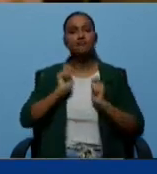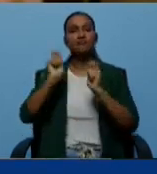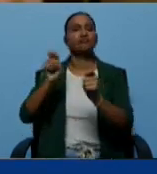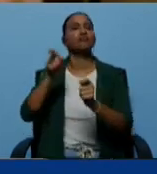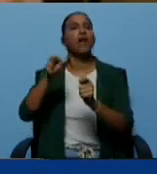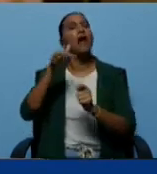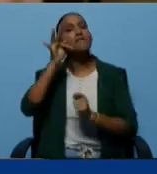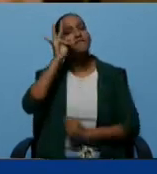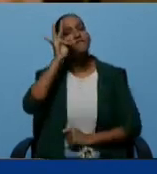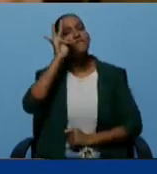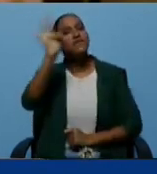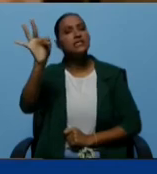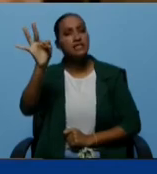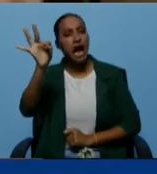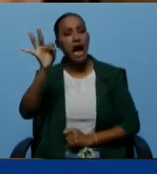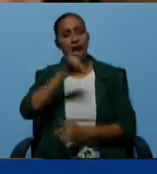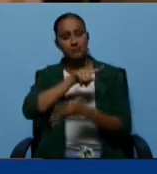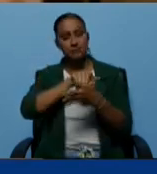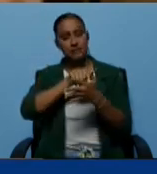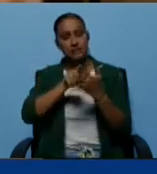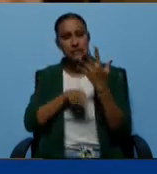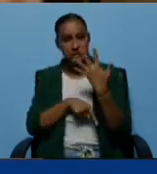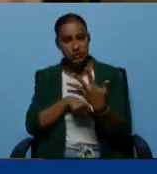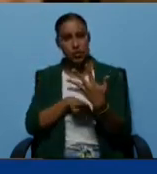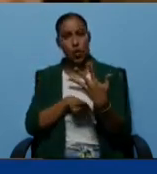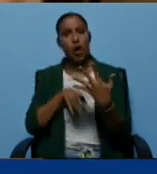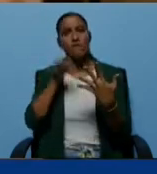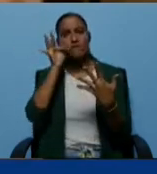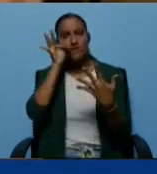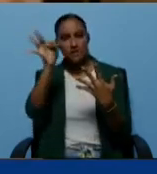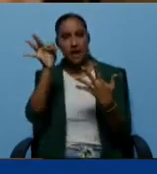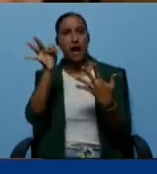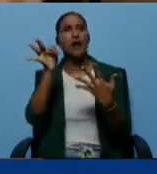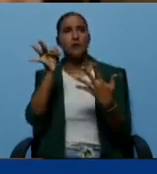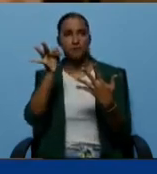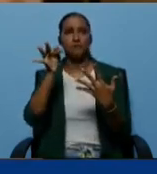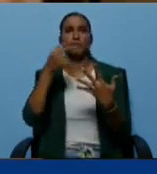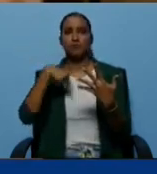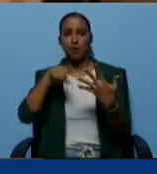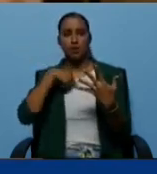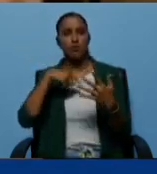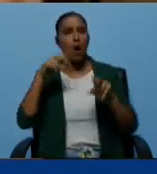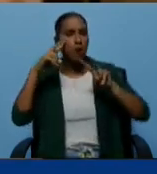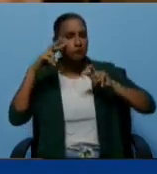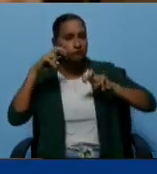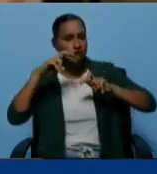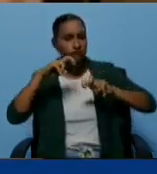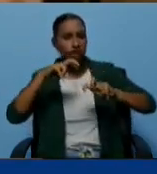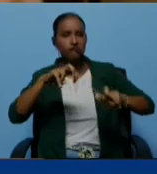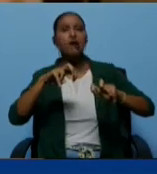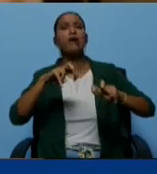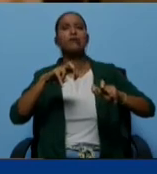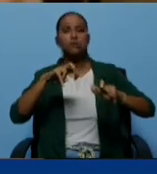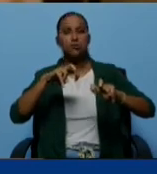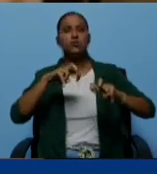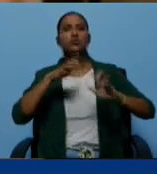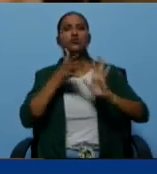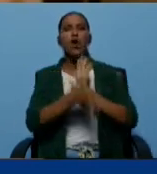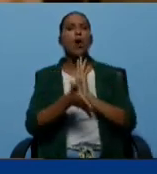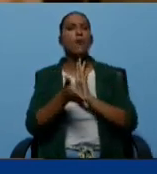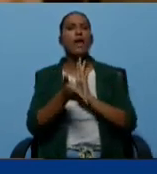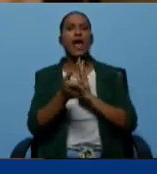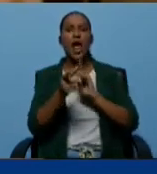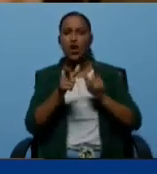pudimos proceder a ver los daños provocados por estos violentos, aparte de las muertes. Quiero